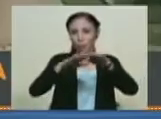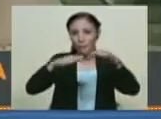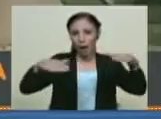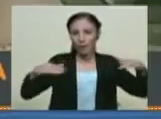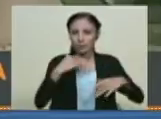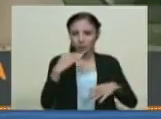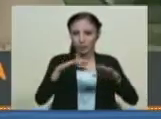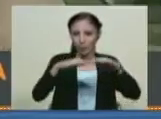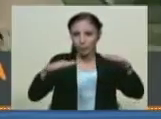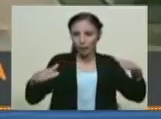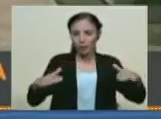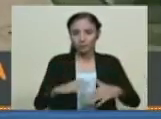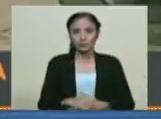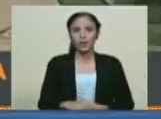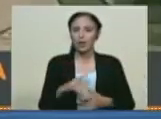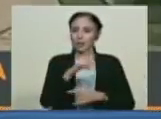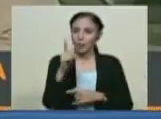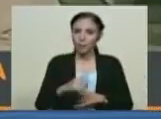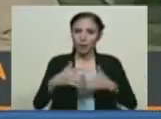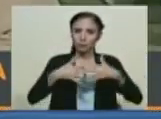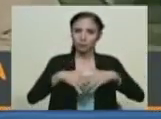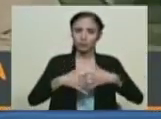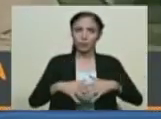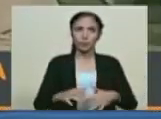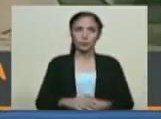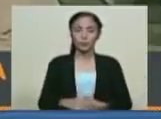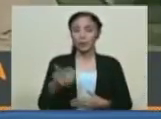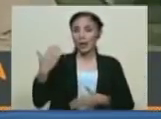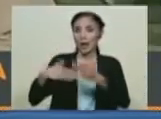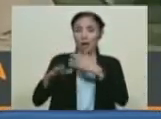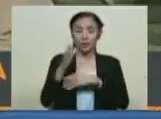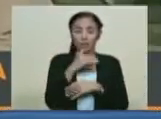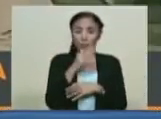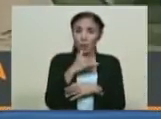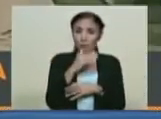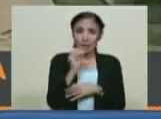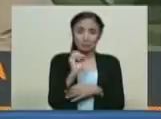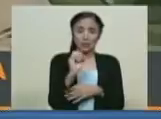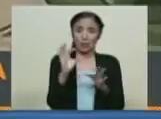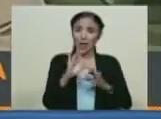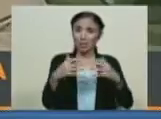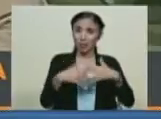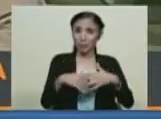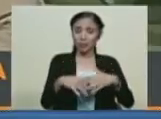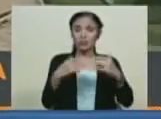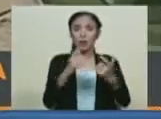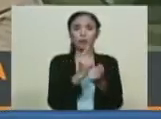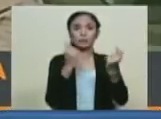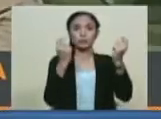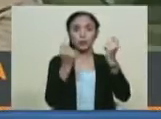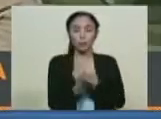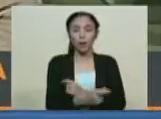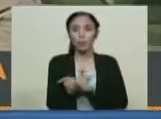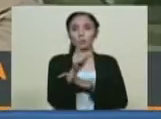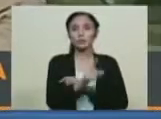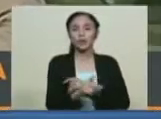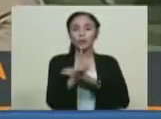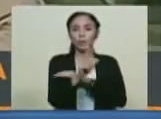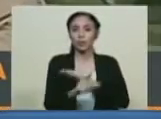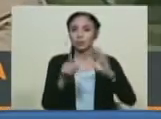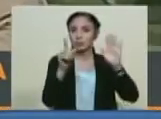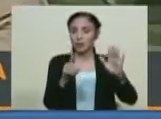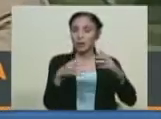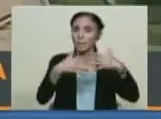que estamos trayendo, imagínense ustedes, pasamos de 0 a 116. Y esta planta de la península de